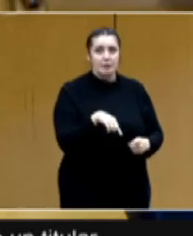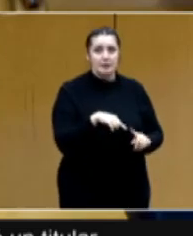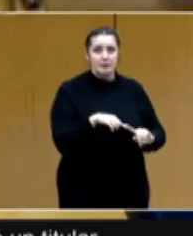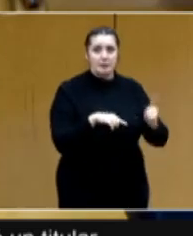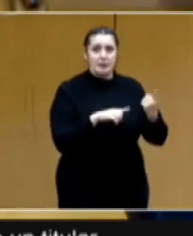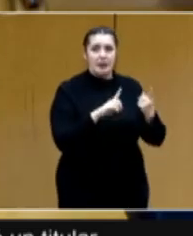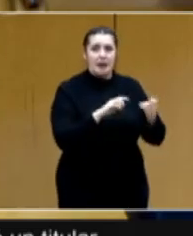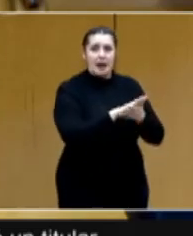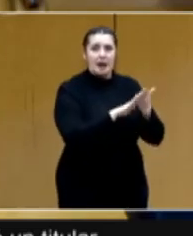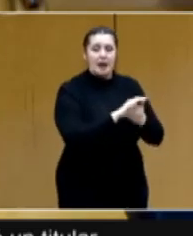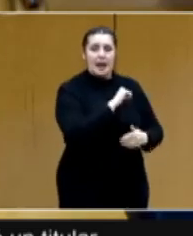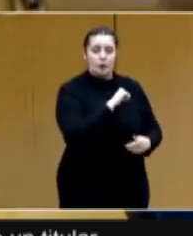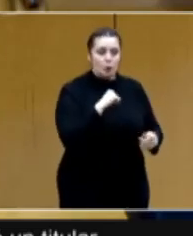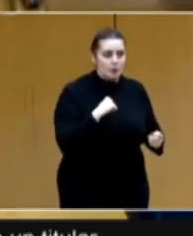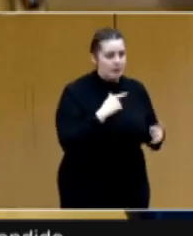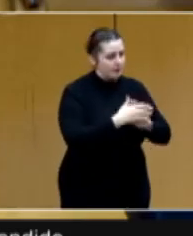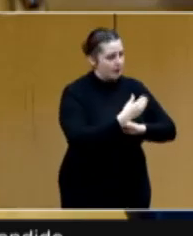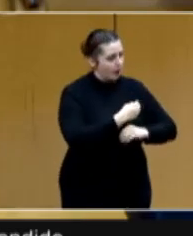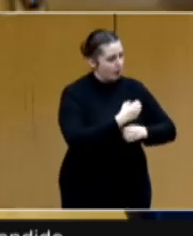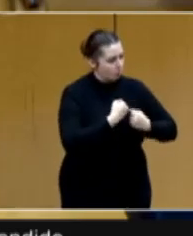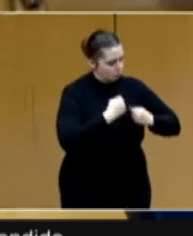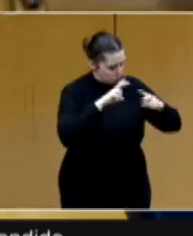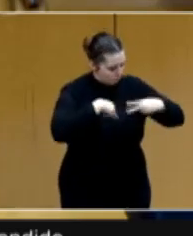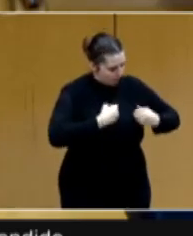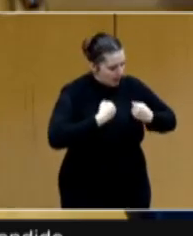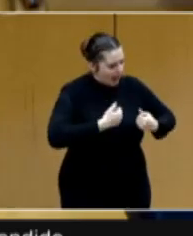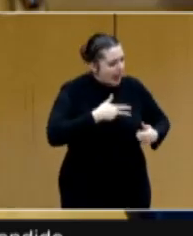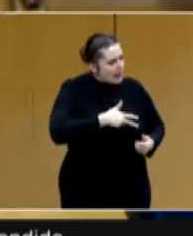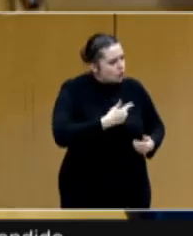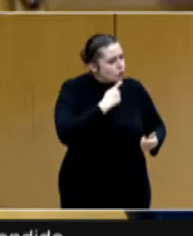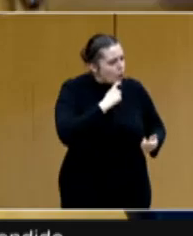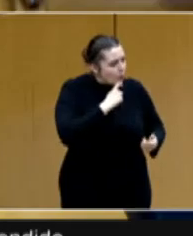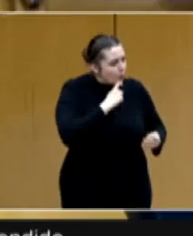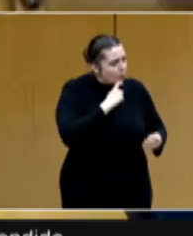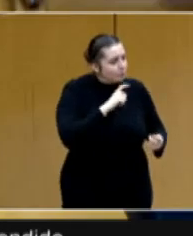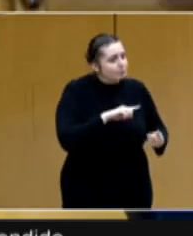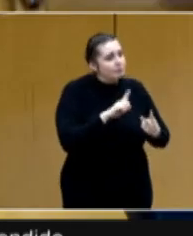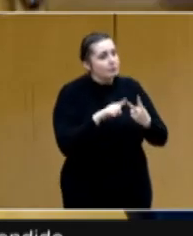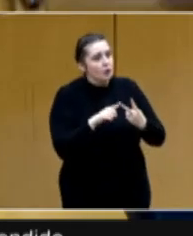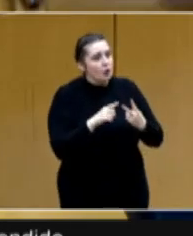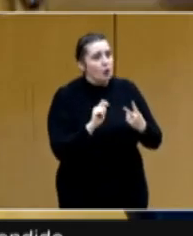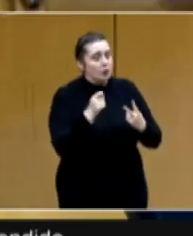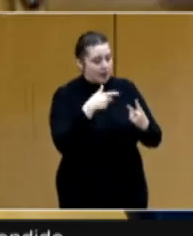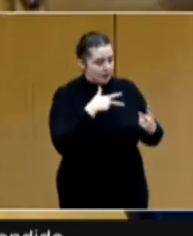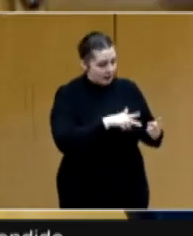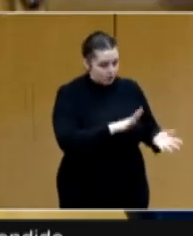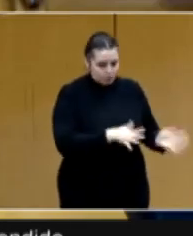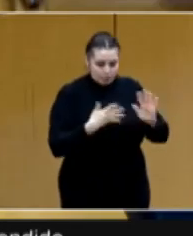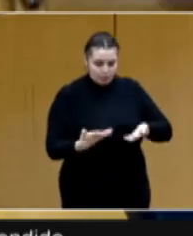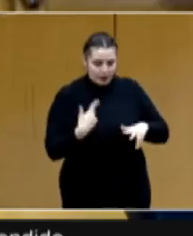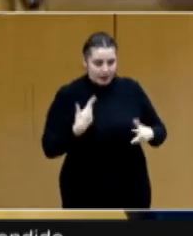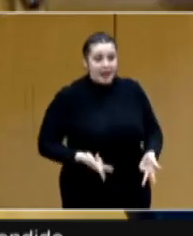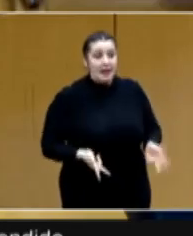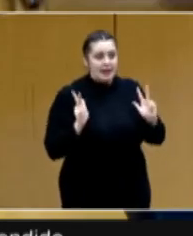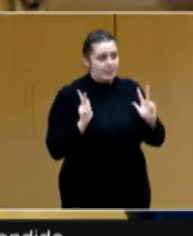como empoderar como llevar a cabo el ejercicio de los Derechos el tema es cómo se consigue que estos derechos ejerce de una manera libre que